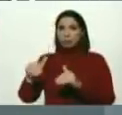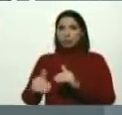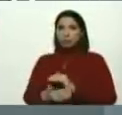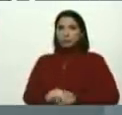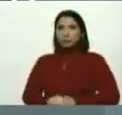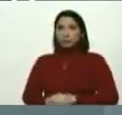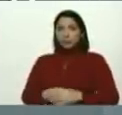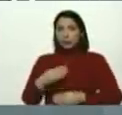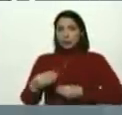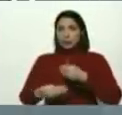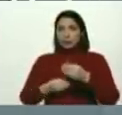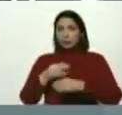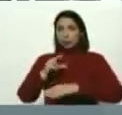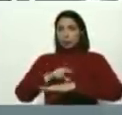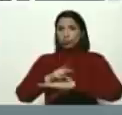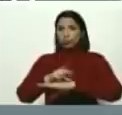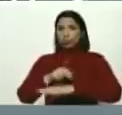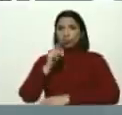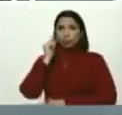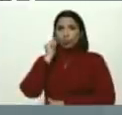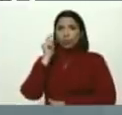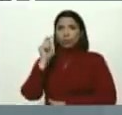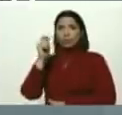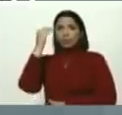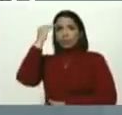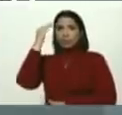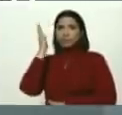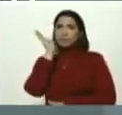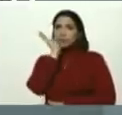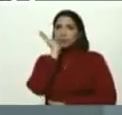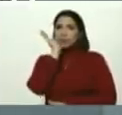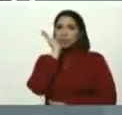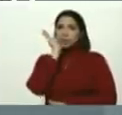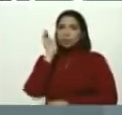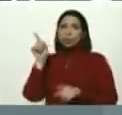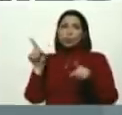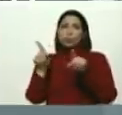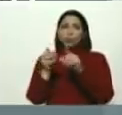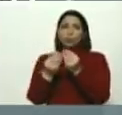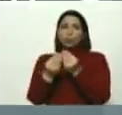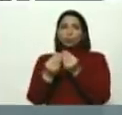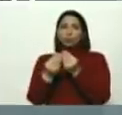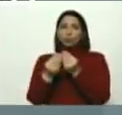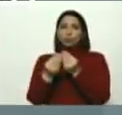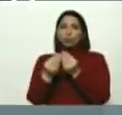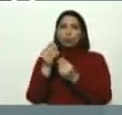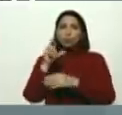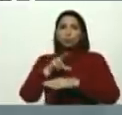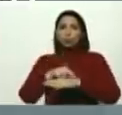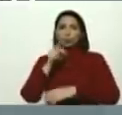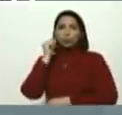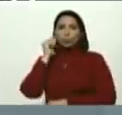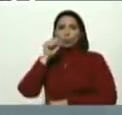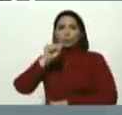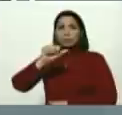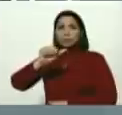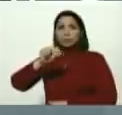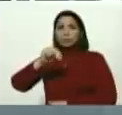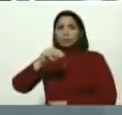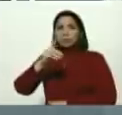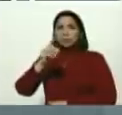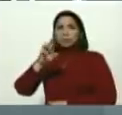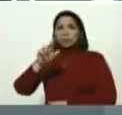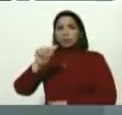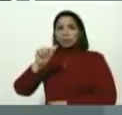hizo la doctora Tibisay Lucena junto a la doctora Sandra Oblitas, mil agradecimientos y felicitaciones, junto a la